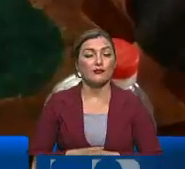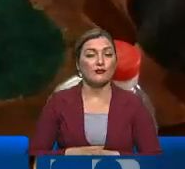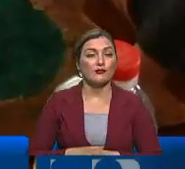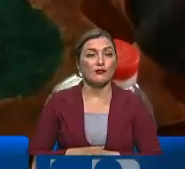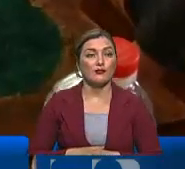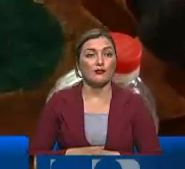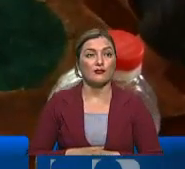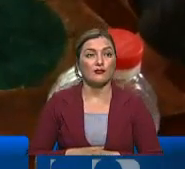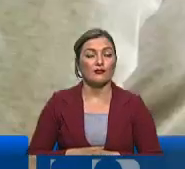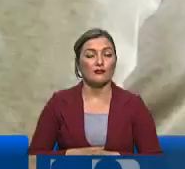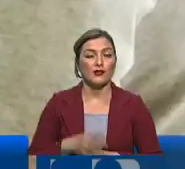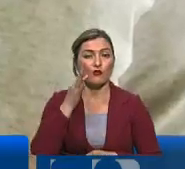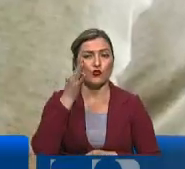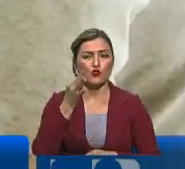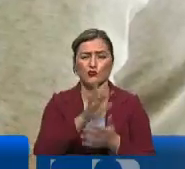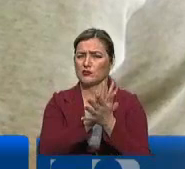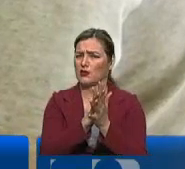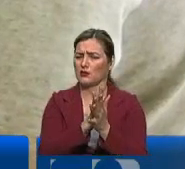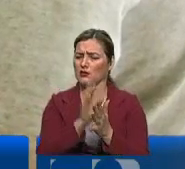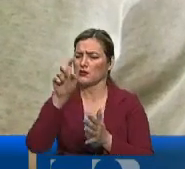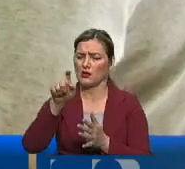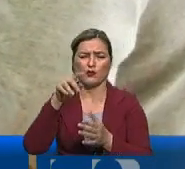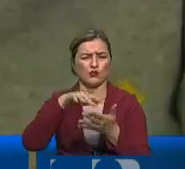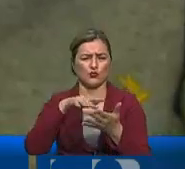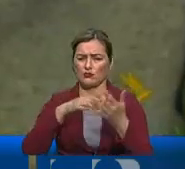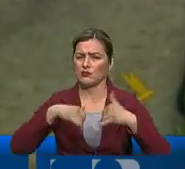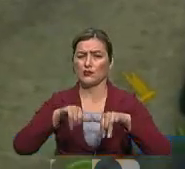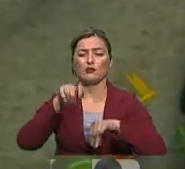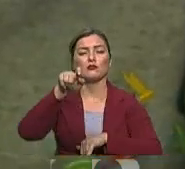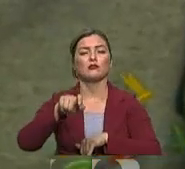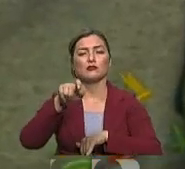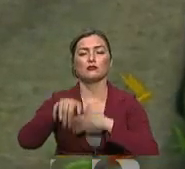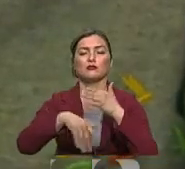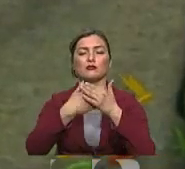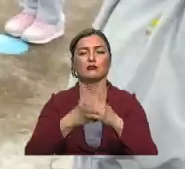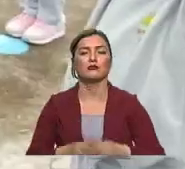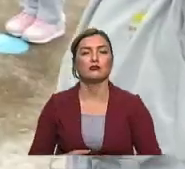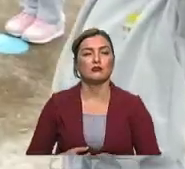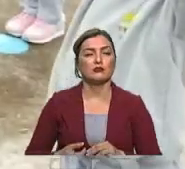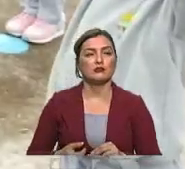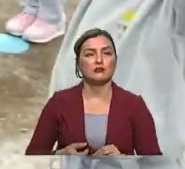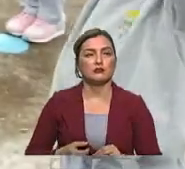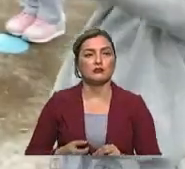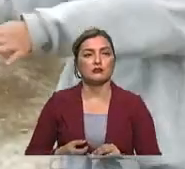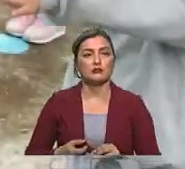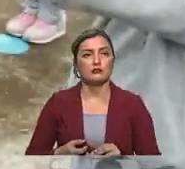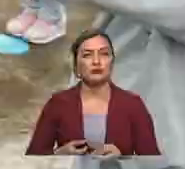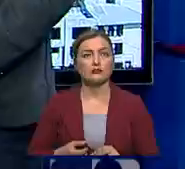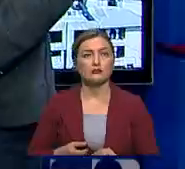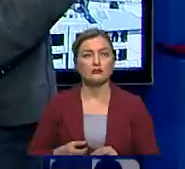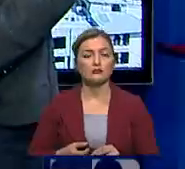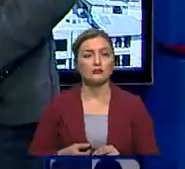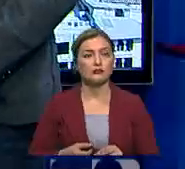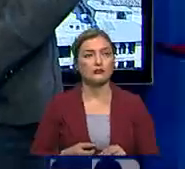caso negarle el futuro a nadie, porque en este país necesitamos de todos. Tomás Chufardi, 24